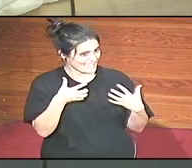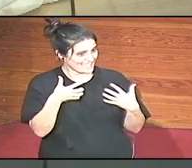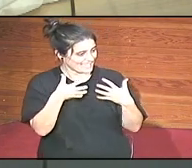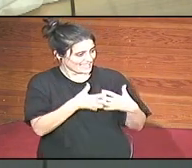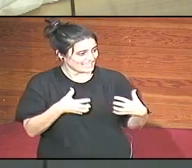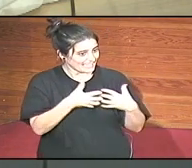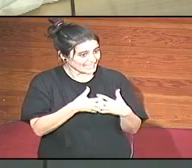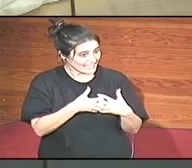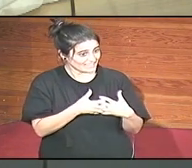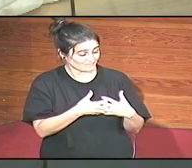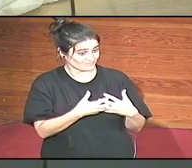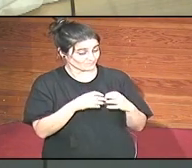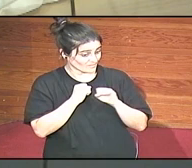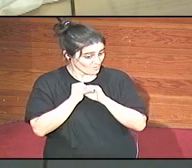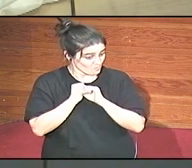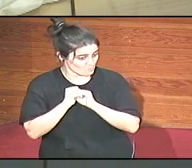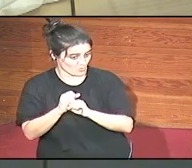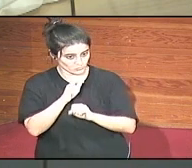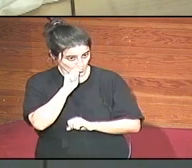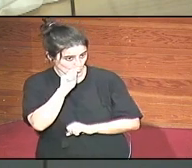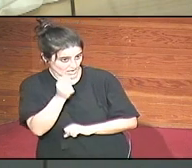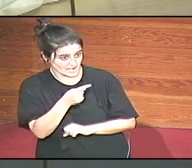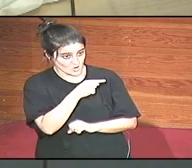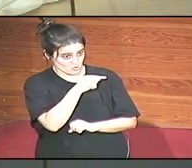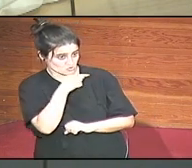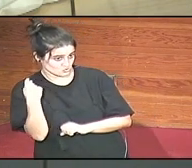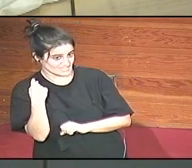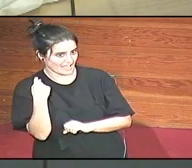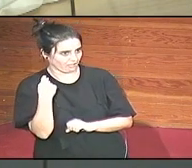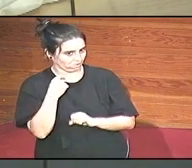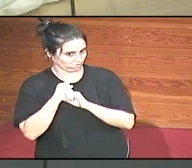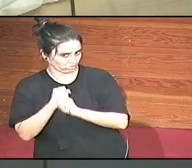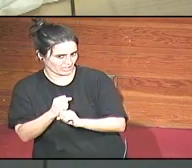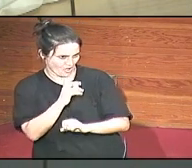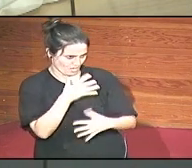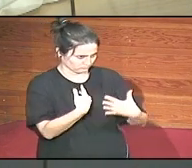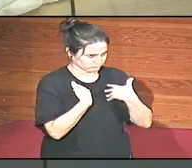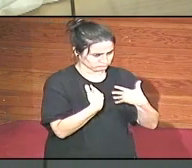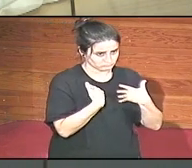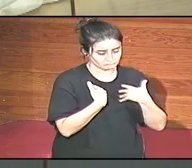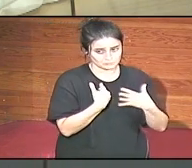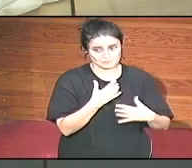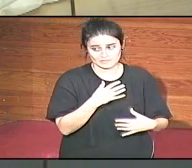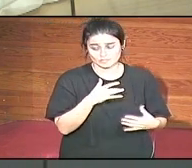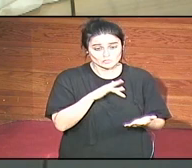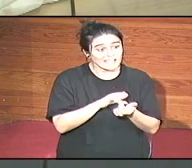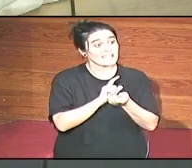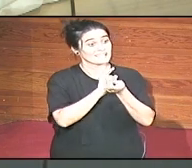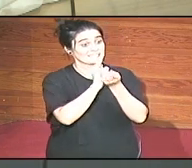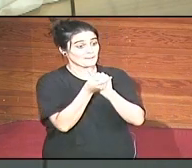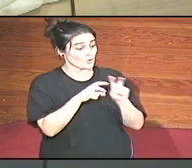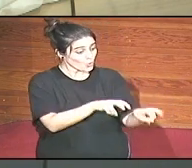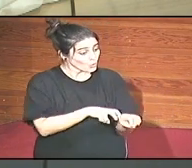maíz granero y ruso era mucho mayor y lo están pasando muy mal hubo un cambio de asia cultivos